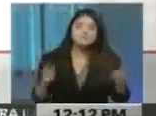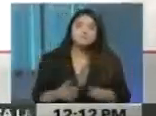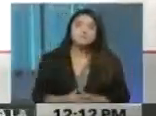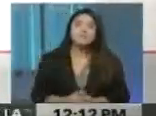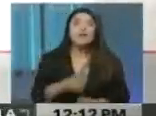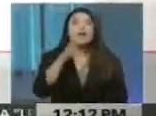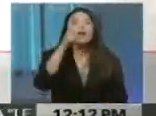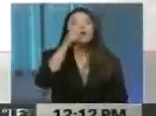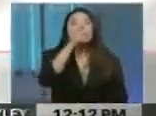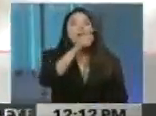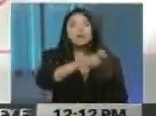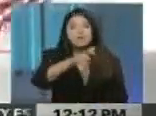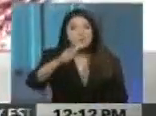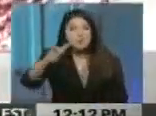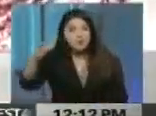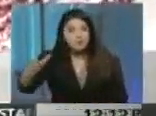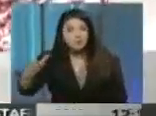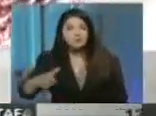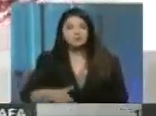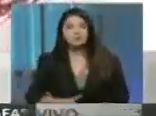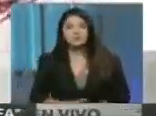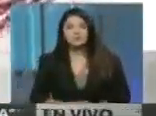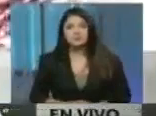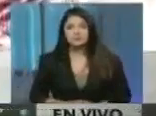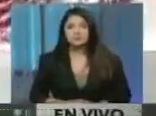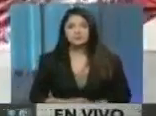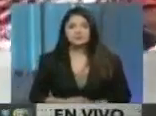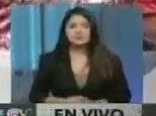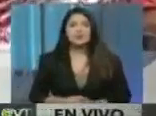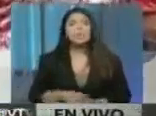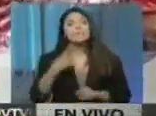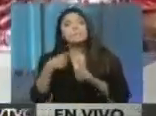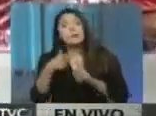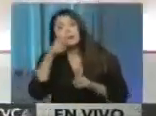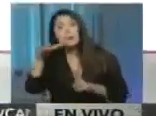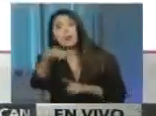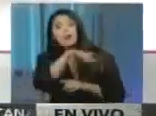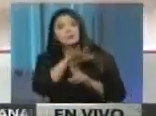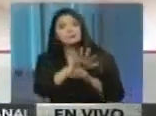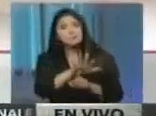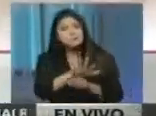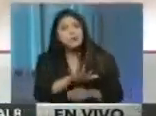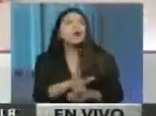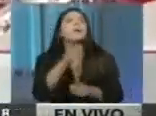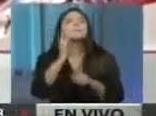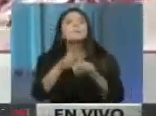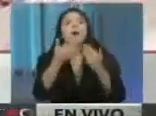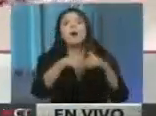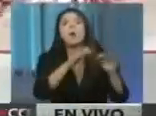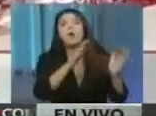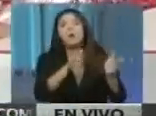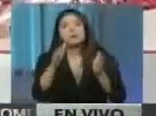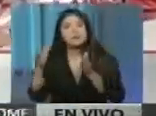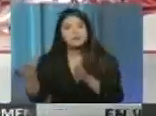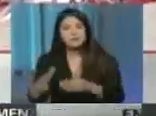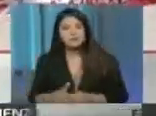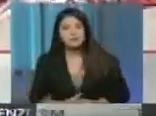del pueblo, con la presión popular, con la organización